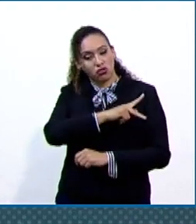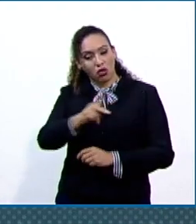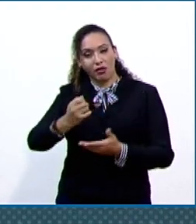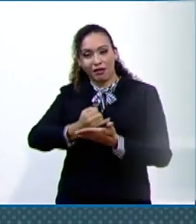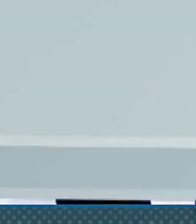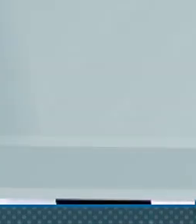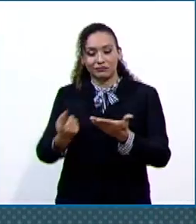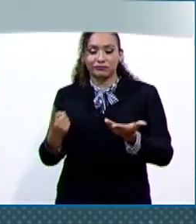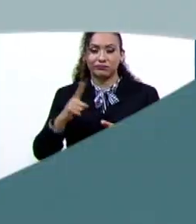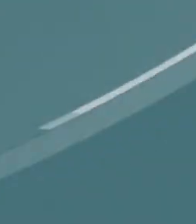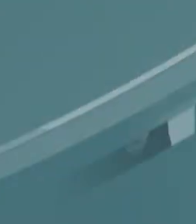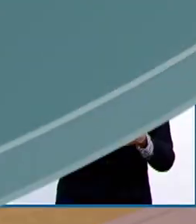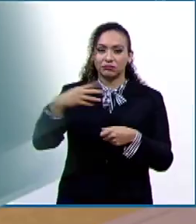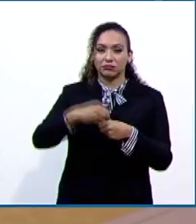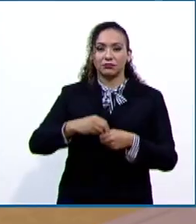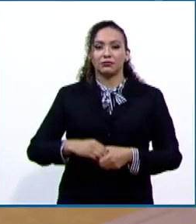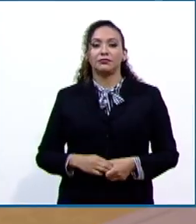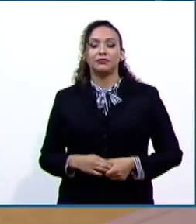sentencias.